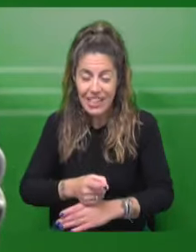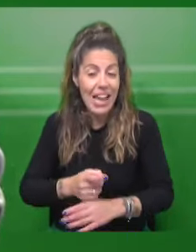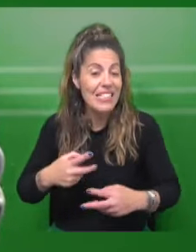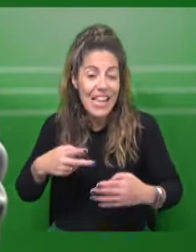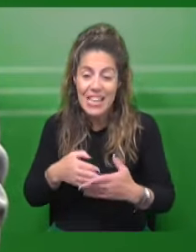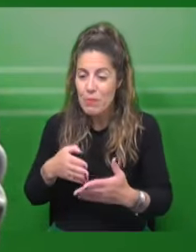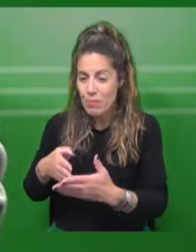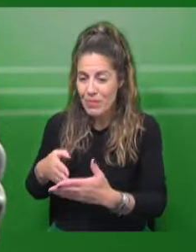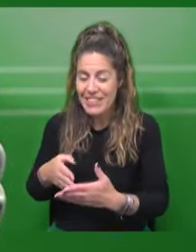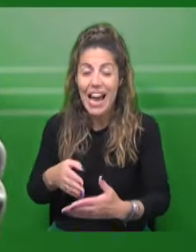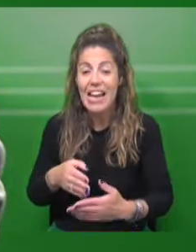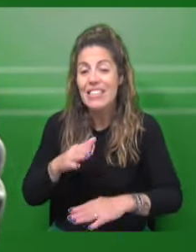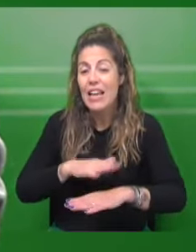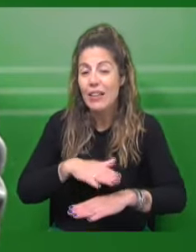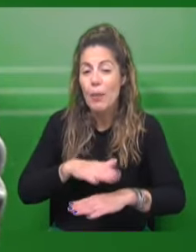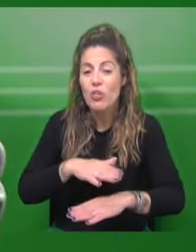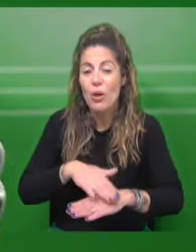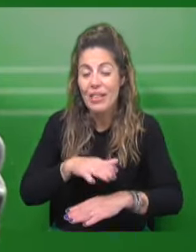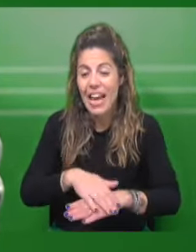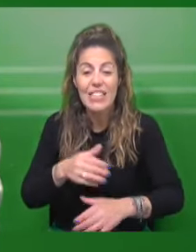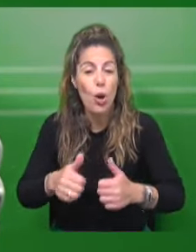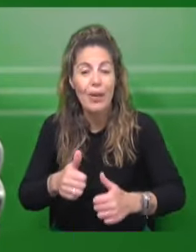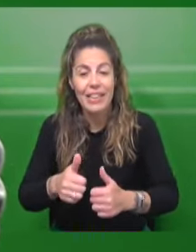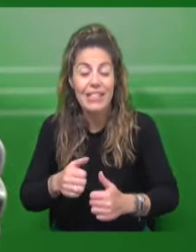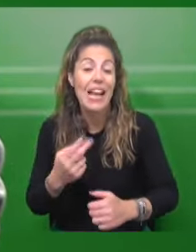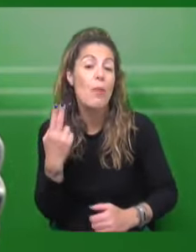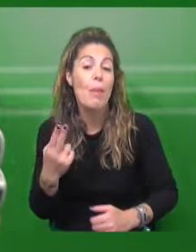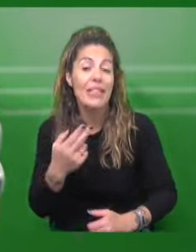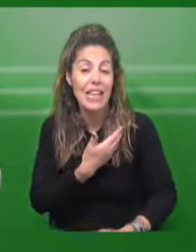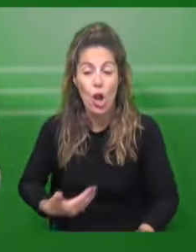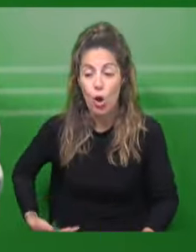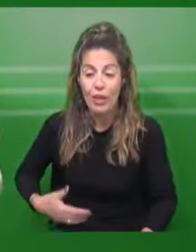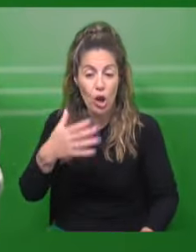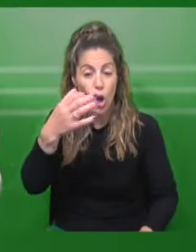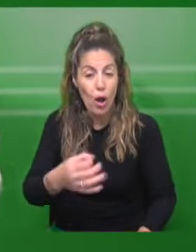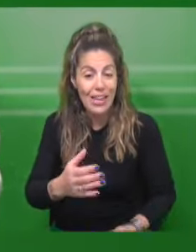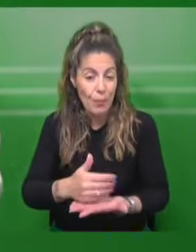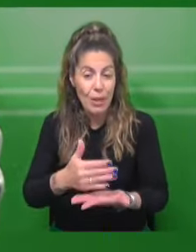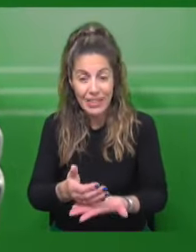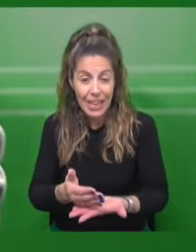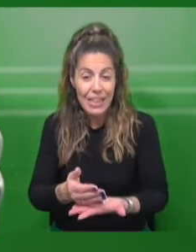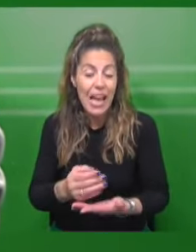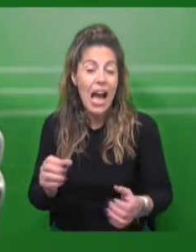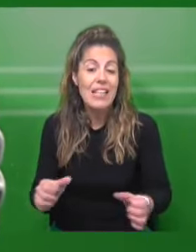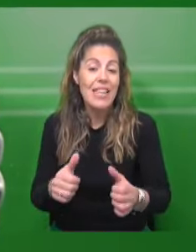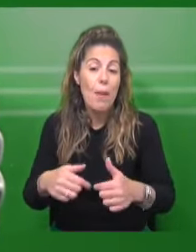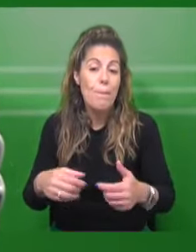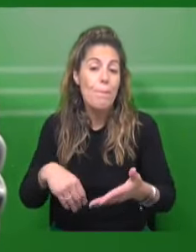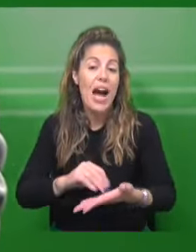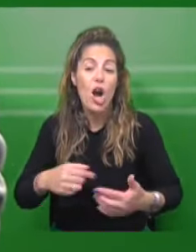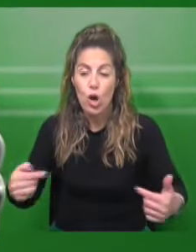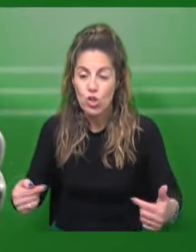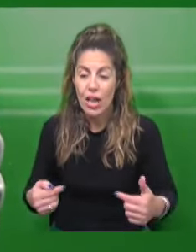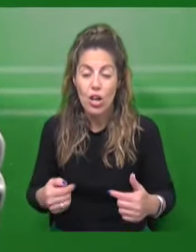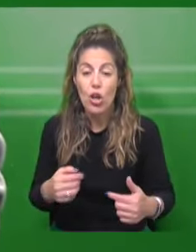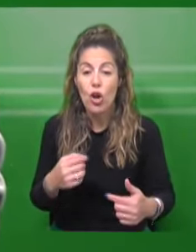muchísimo esa competencia que le permitiría a los gobiernos locales actuar un poco más globalmente incluso los que más lo han